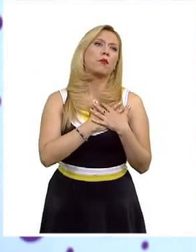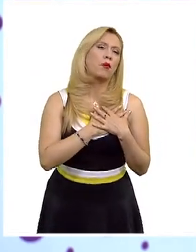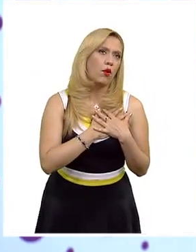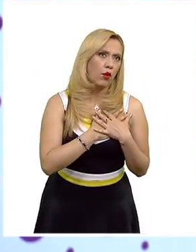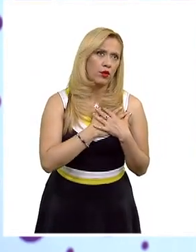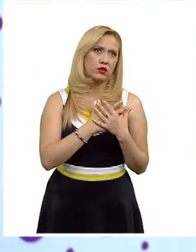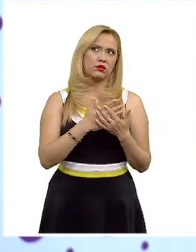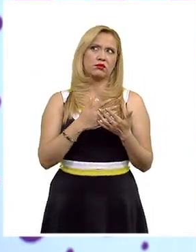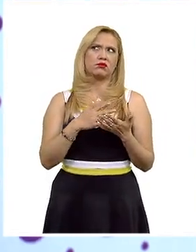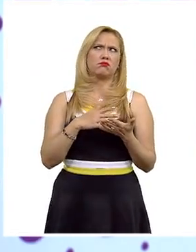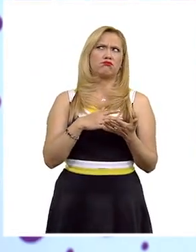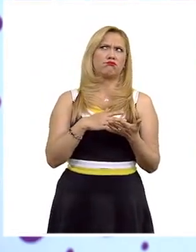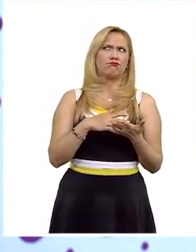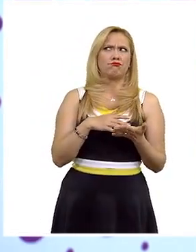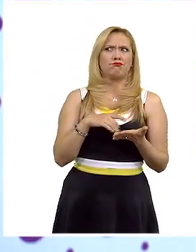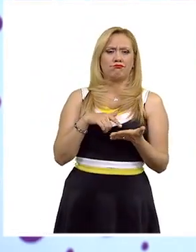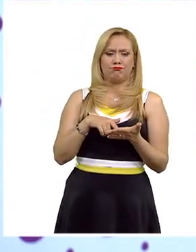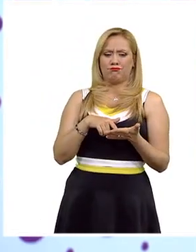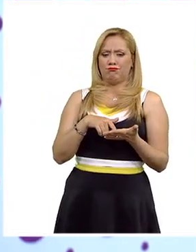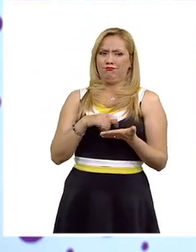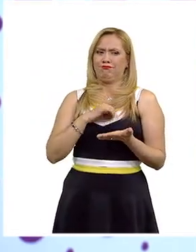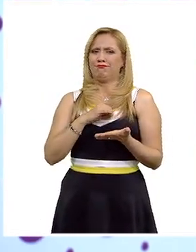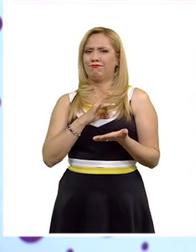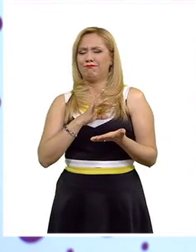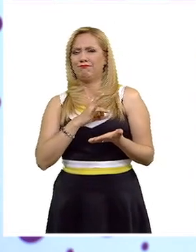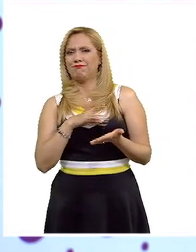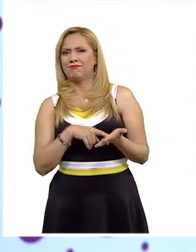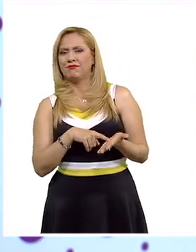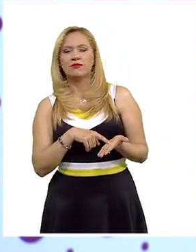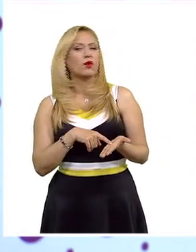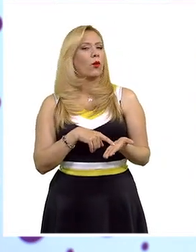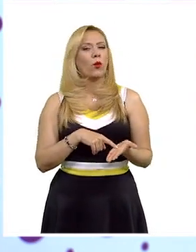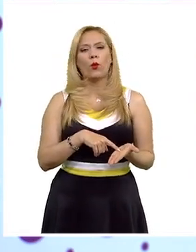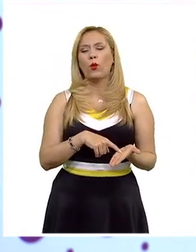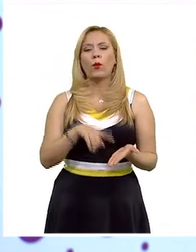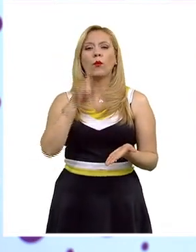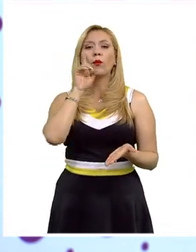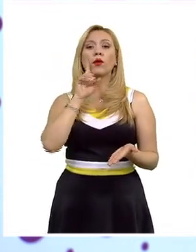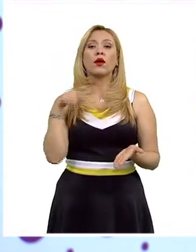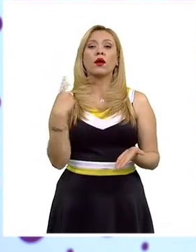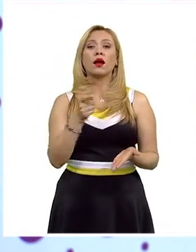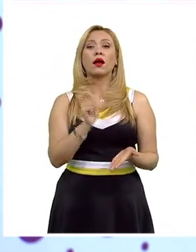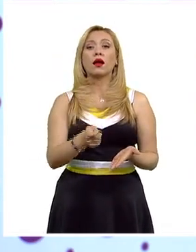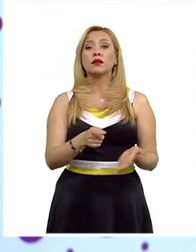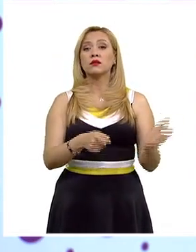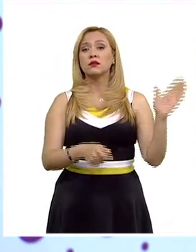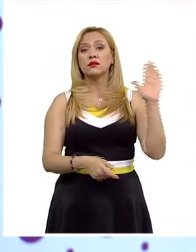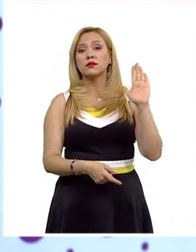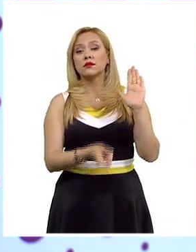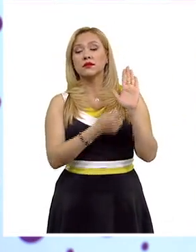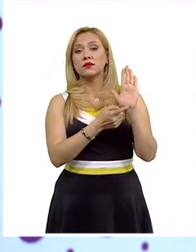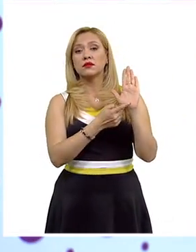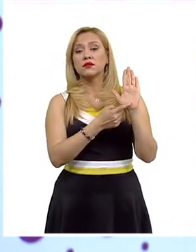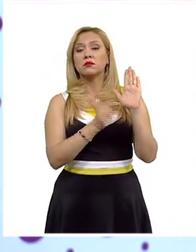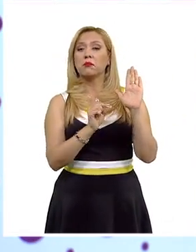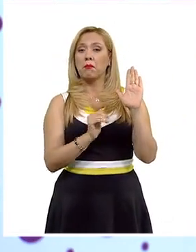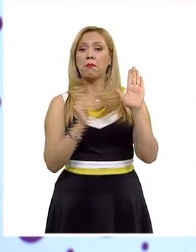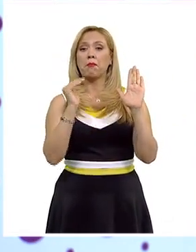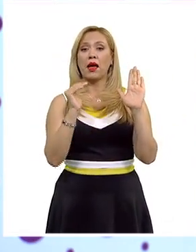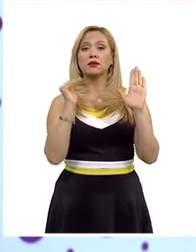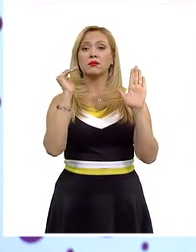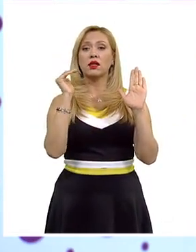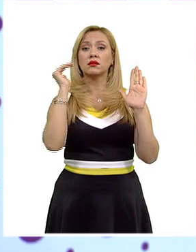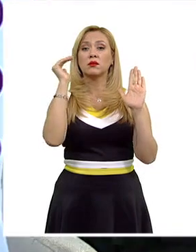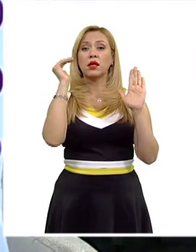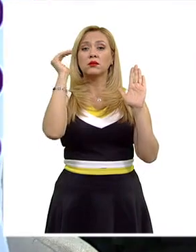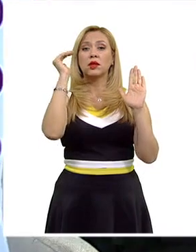creepy o tenebroso, sino que para las mujeres esta es una representación de que esto va a escalar. Y